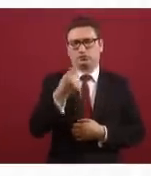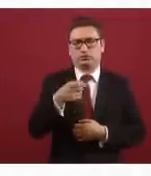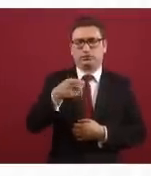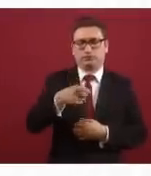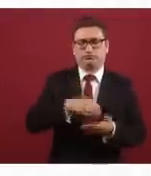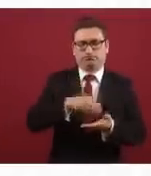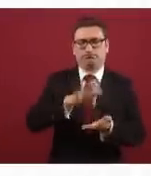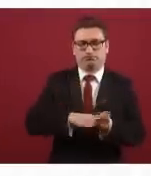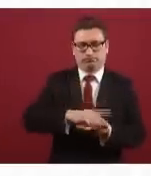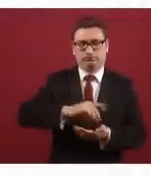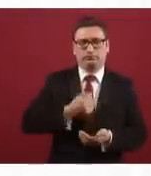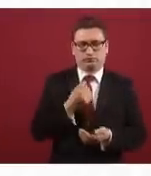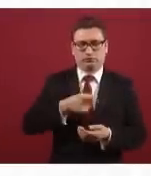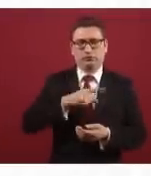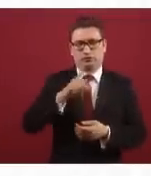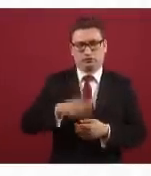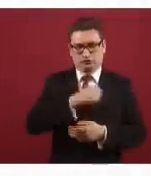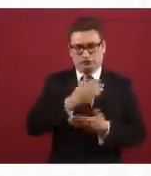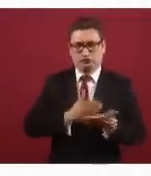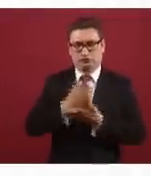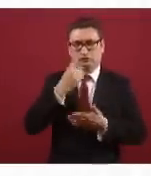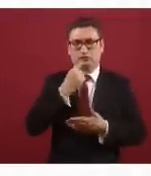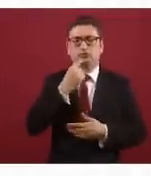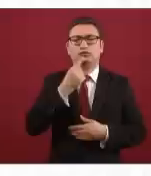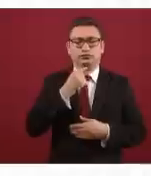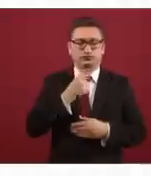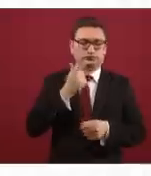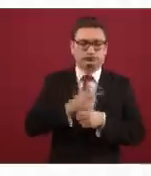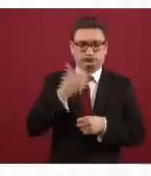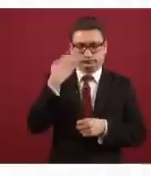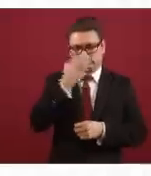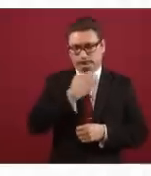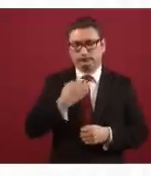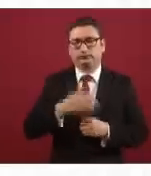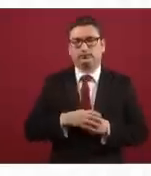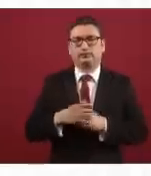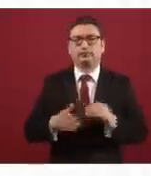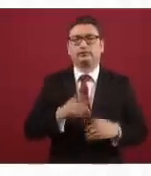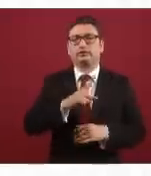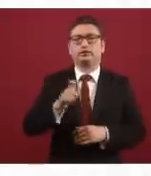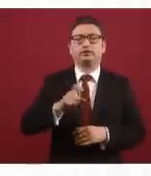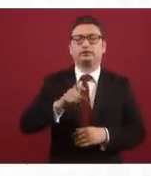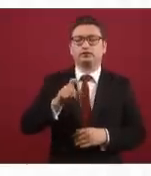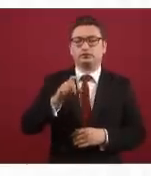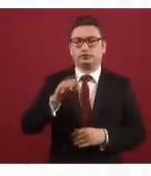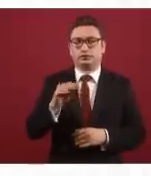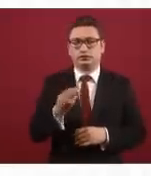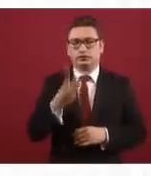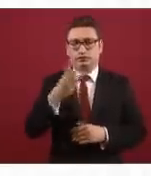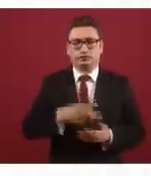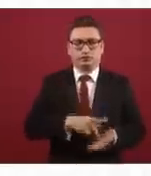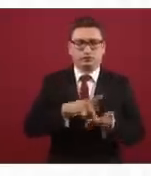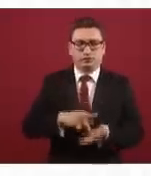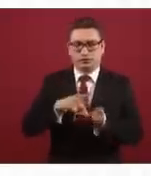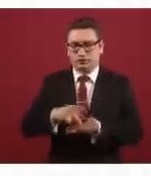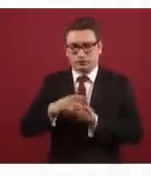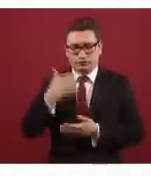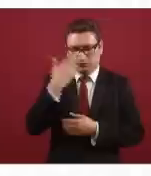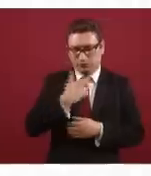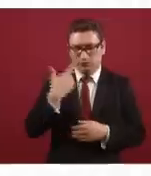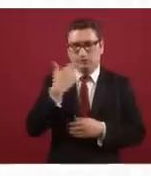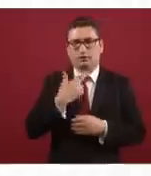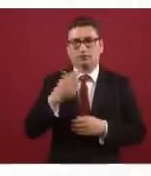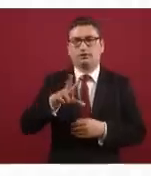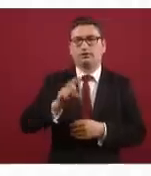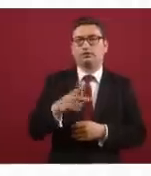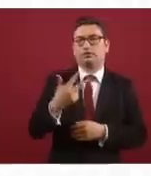acumula para un operativo especial con fuerza pública, 193 básculas verificadas, 38 fueron inmovilizadas